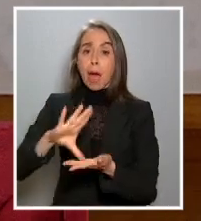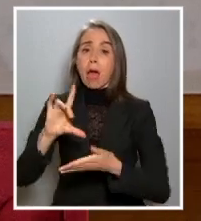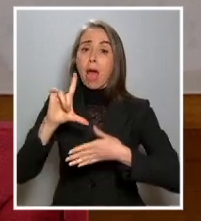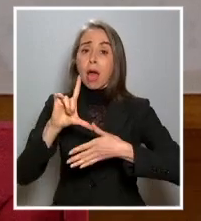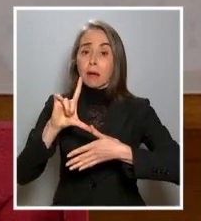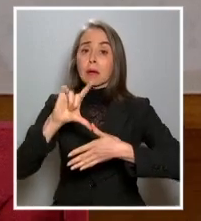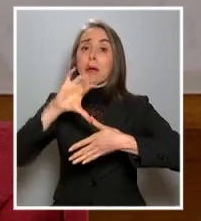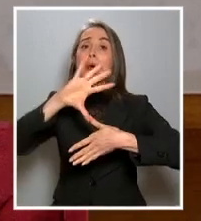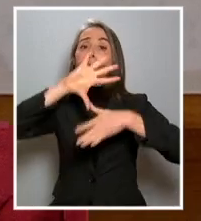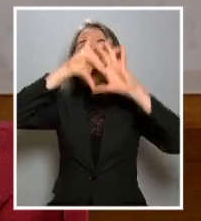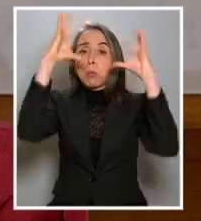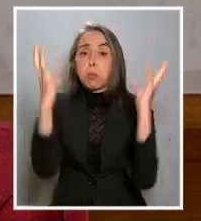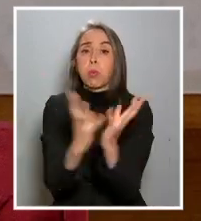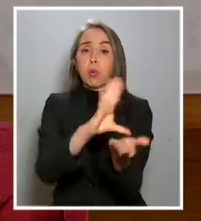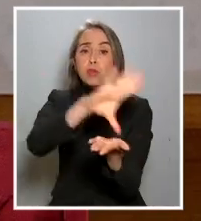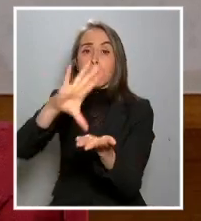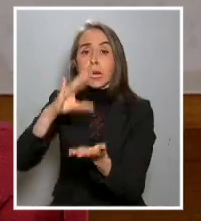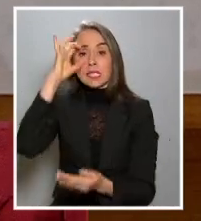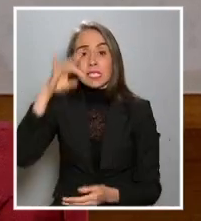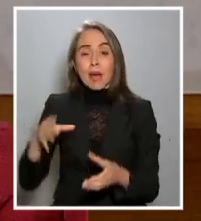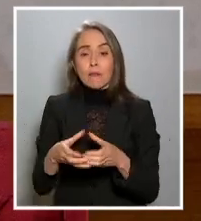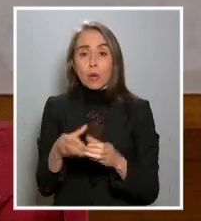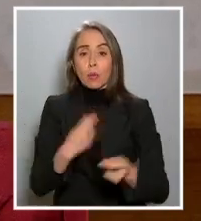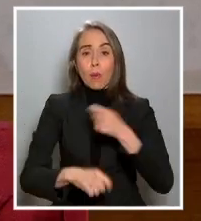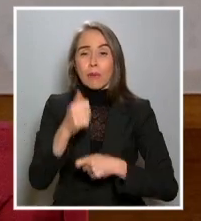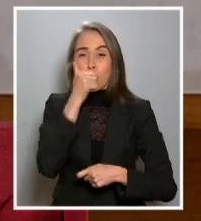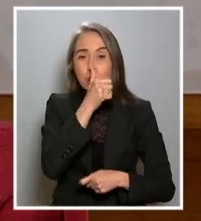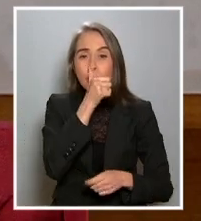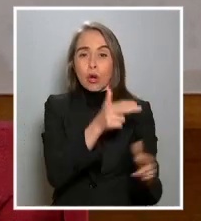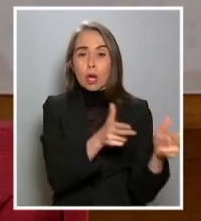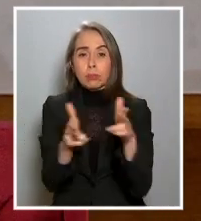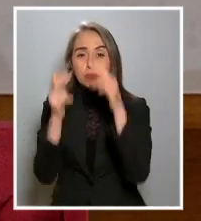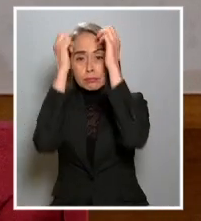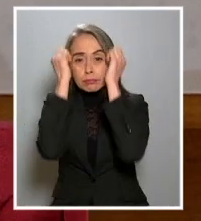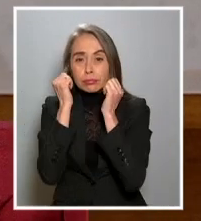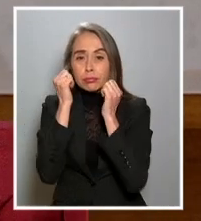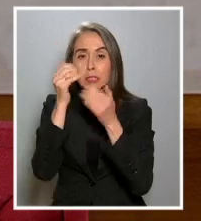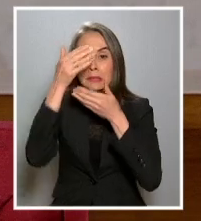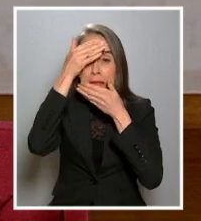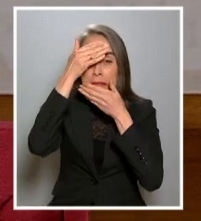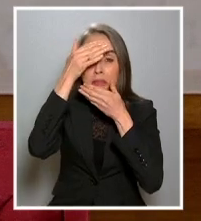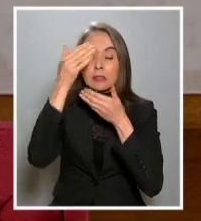mundo, sabemos, el crimen organizado